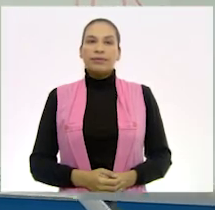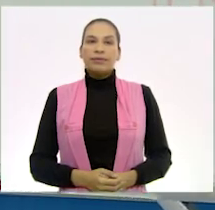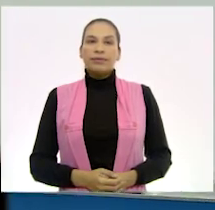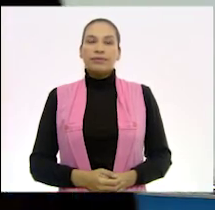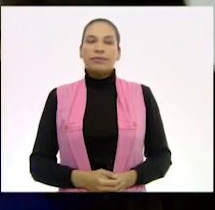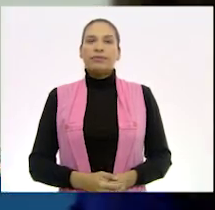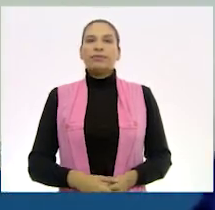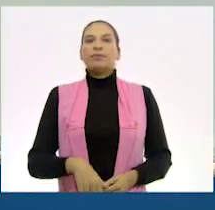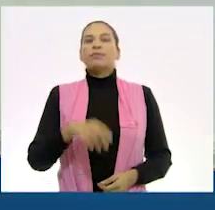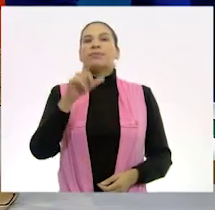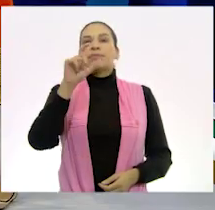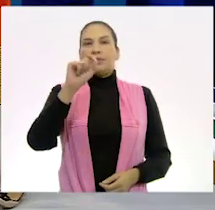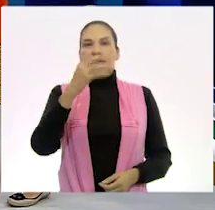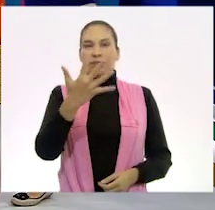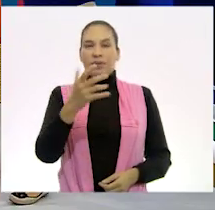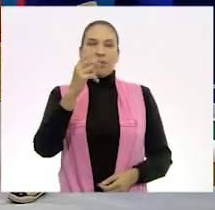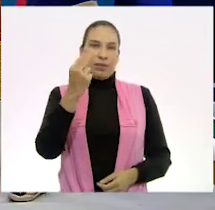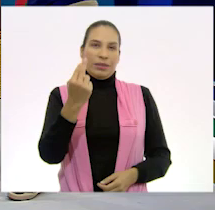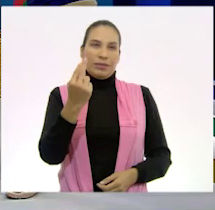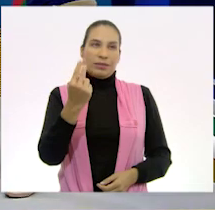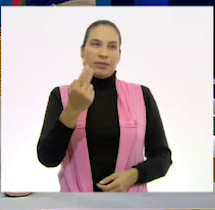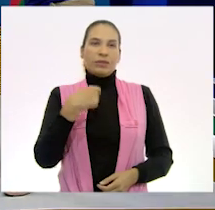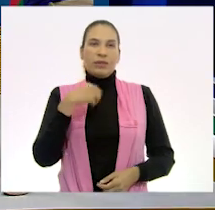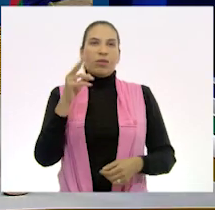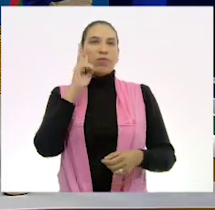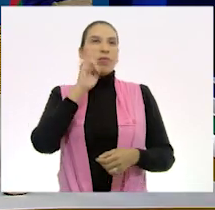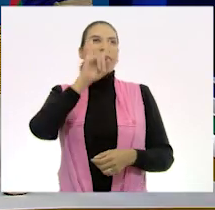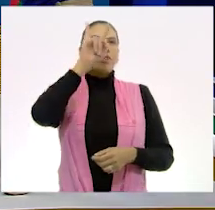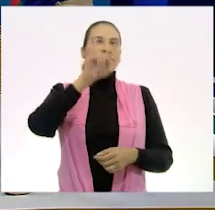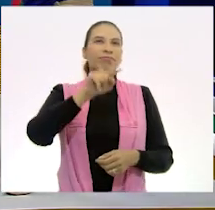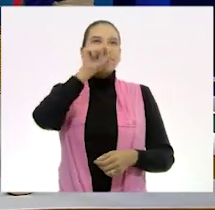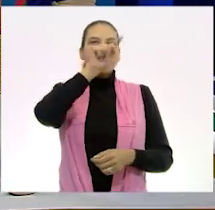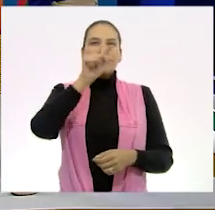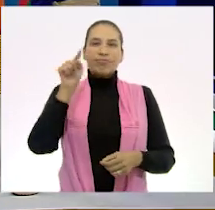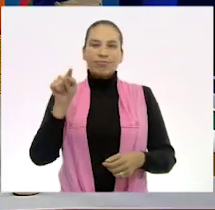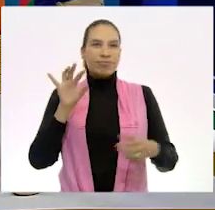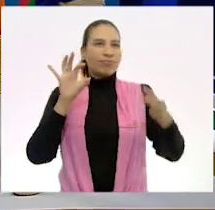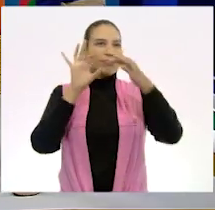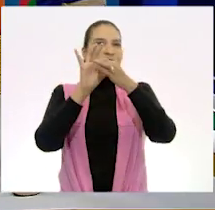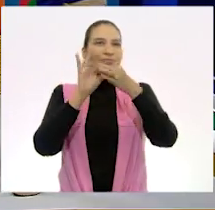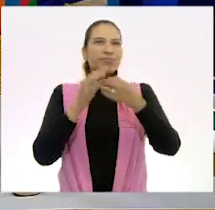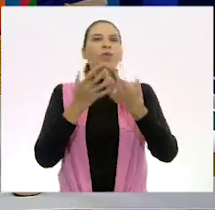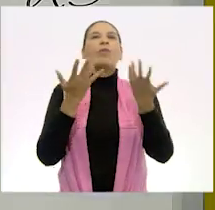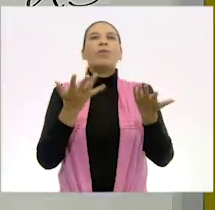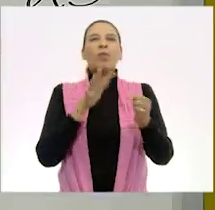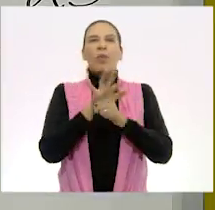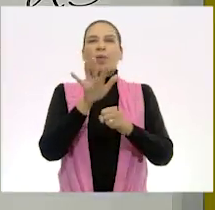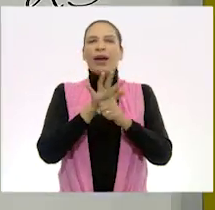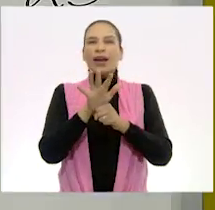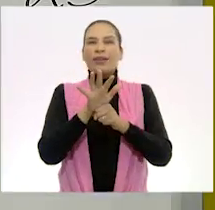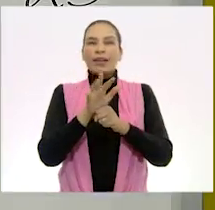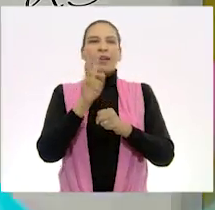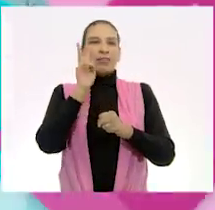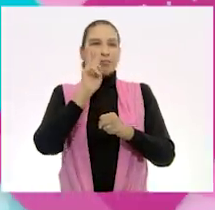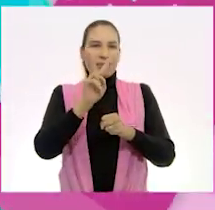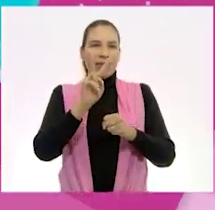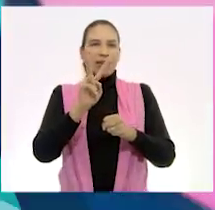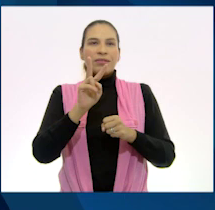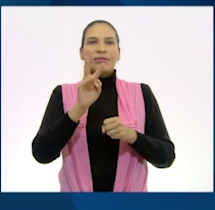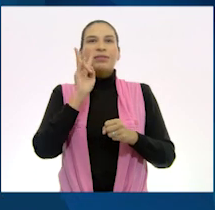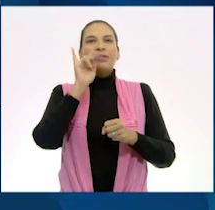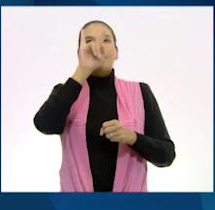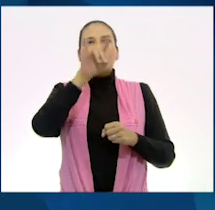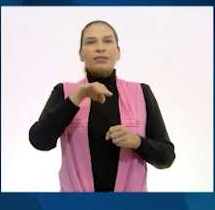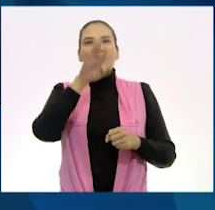es de 25. Y si yo pongo ese resultado y lo comparo con mi tabla, entonces